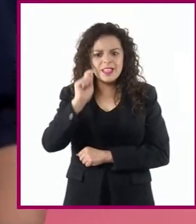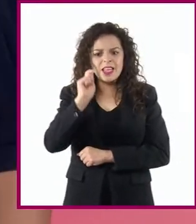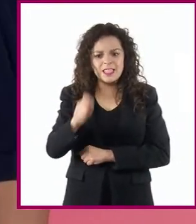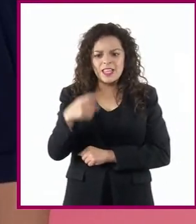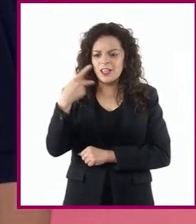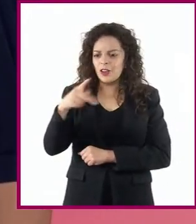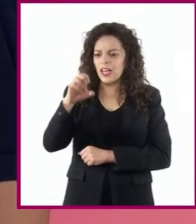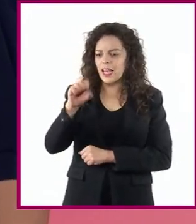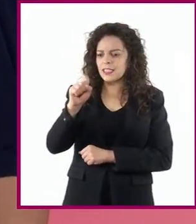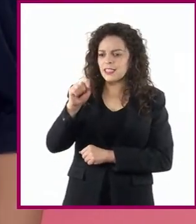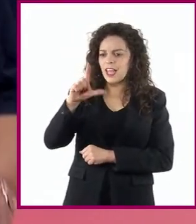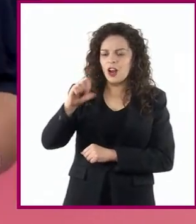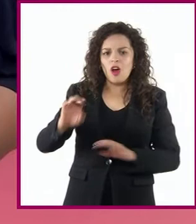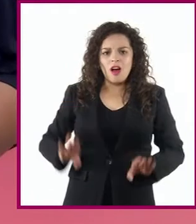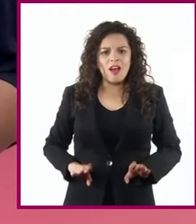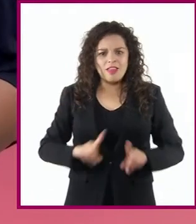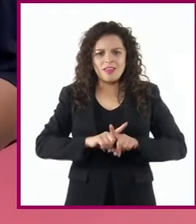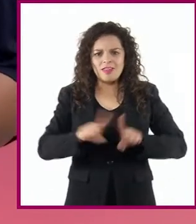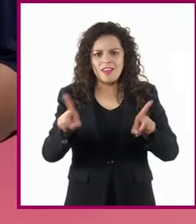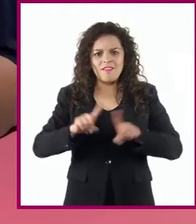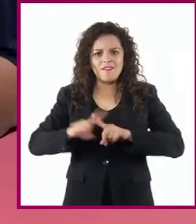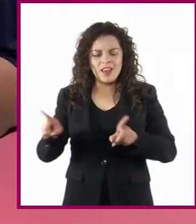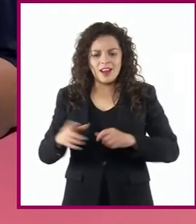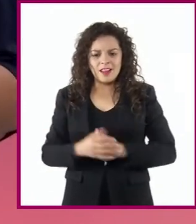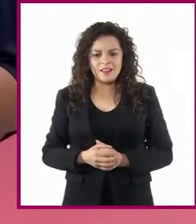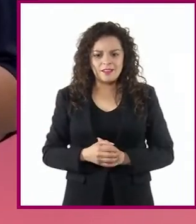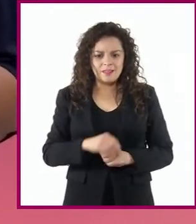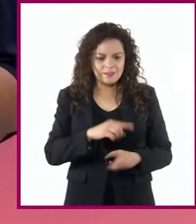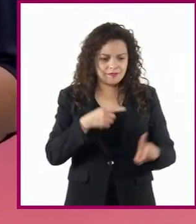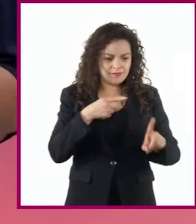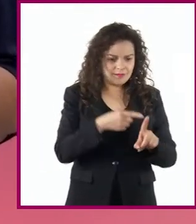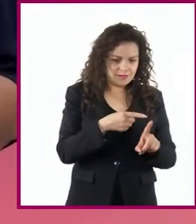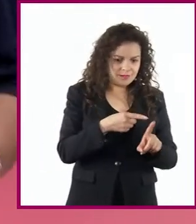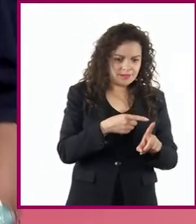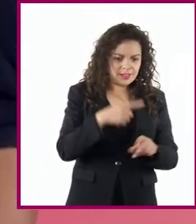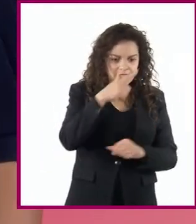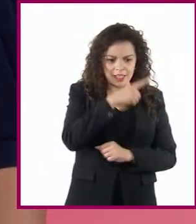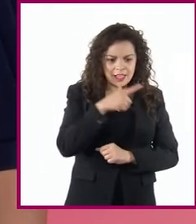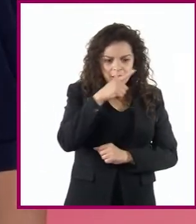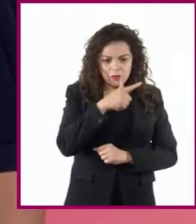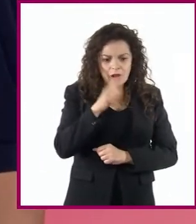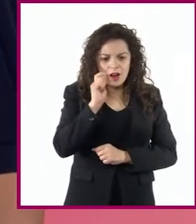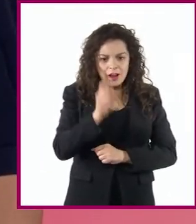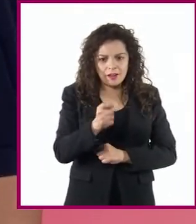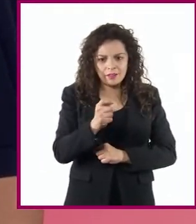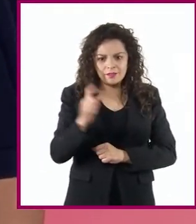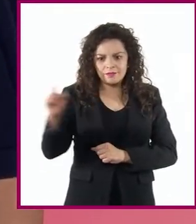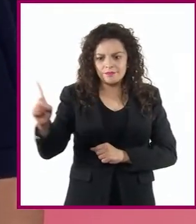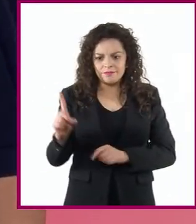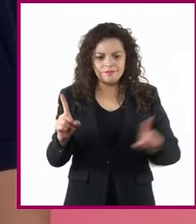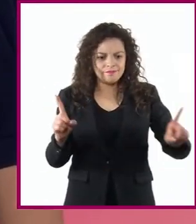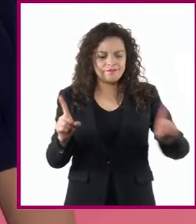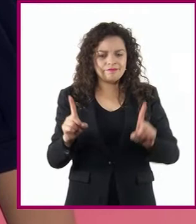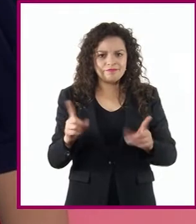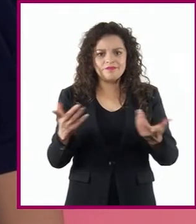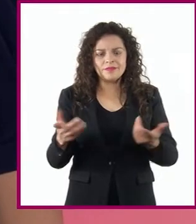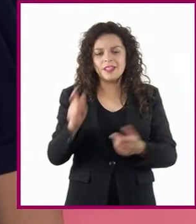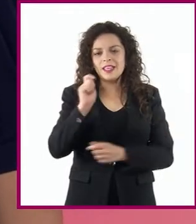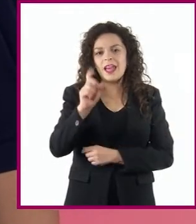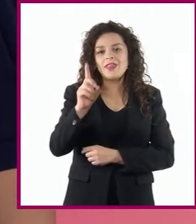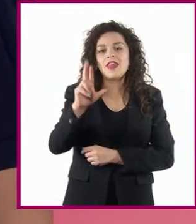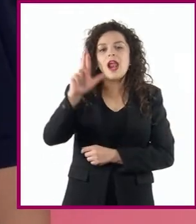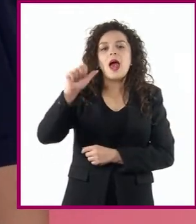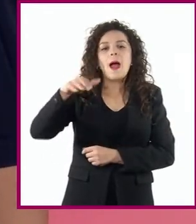estilos. Se busca valerse del contraste entre los estilos de lenguaje de los personajes con una finalidad